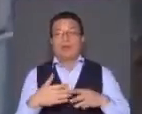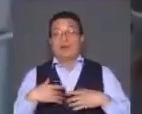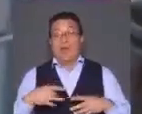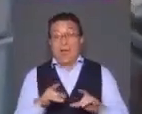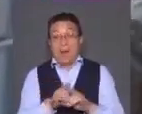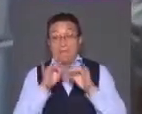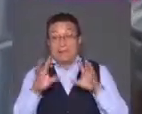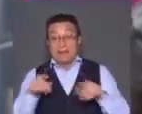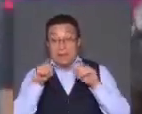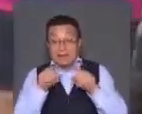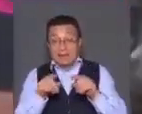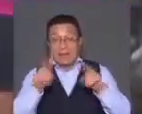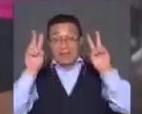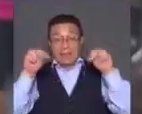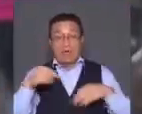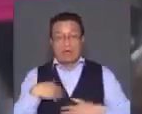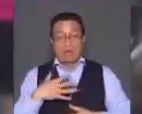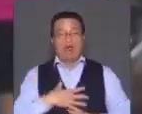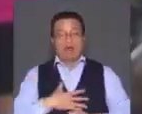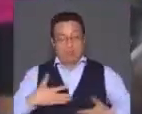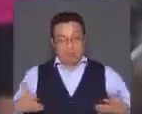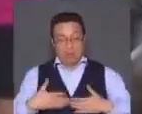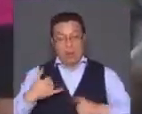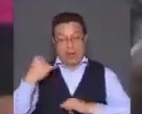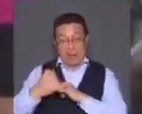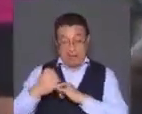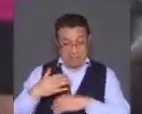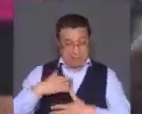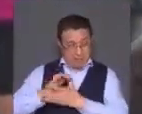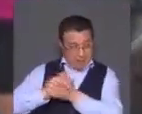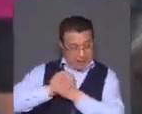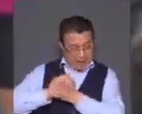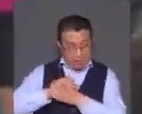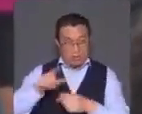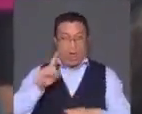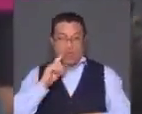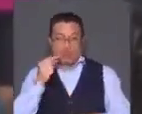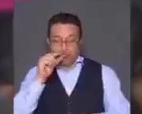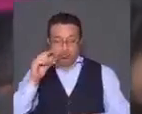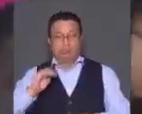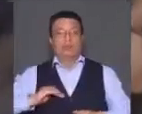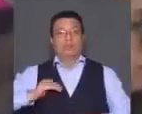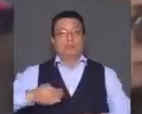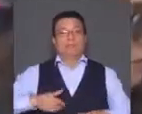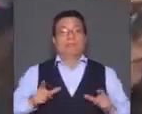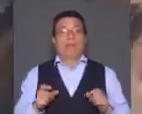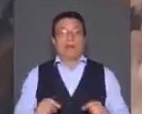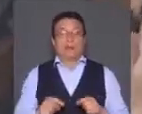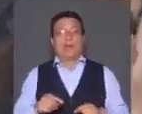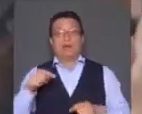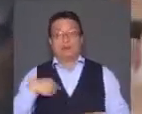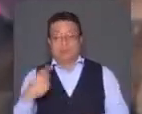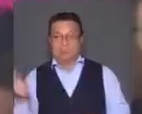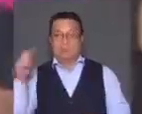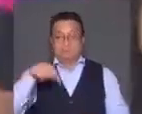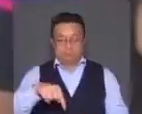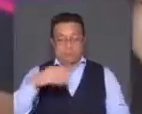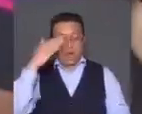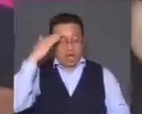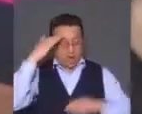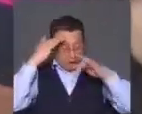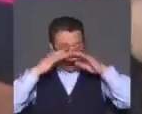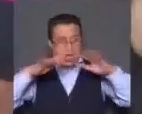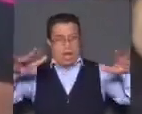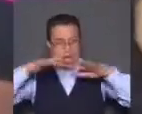esta causa me mueve. Una de mis mejores amigas, de hecho, tiene hace poco cáncer de mama, así que vengo a hacer conciencia. Yo creo que